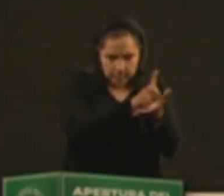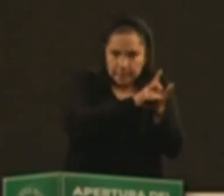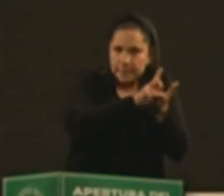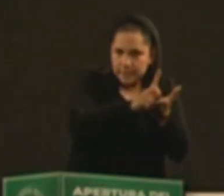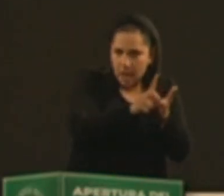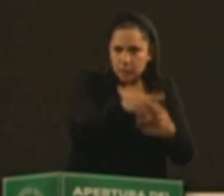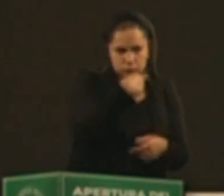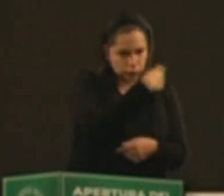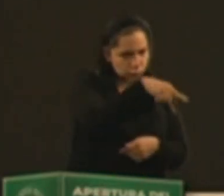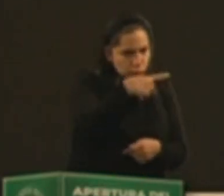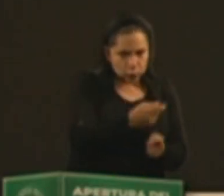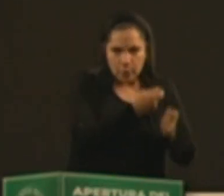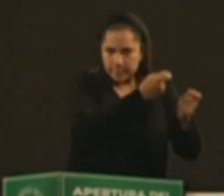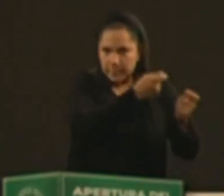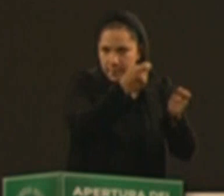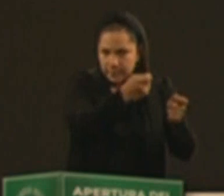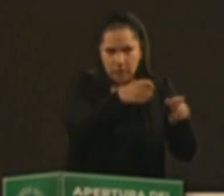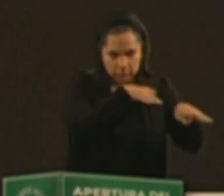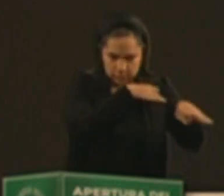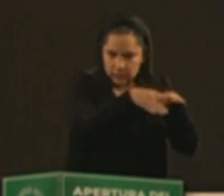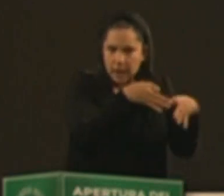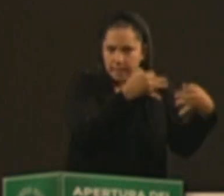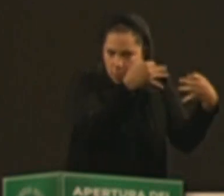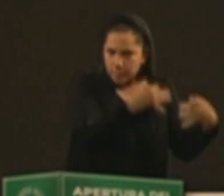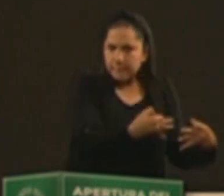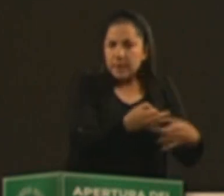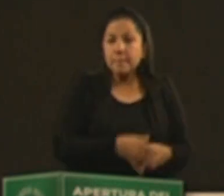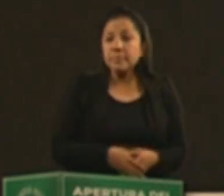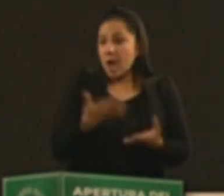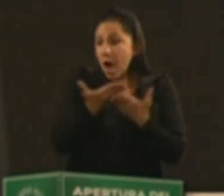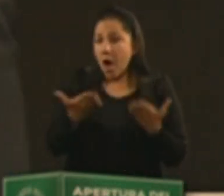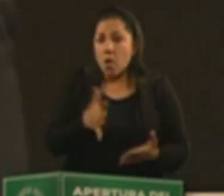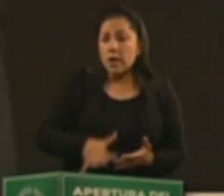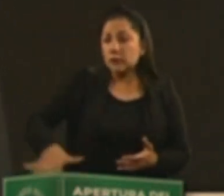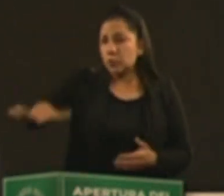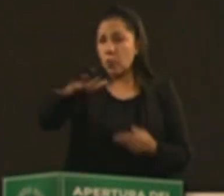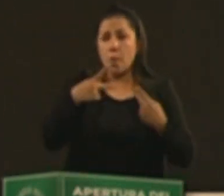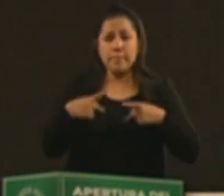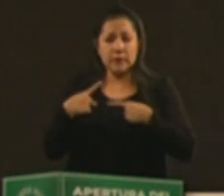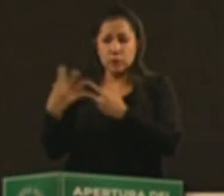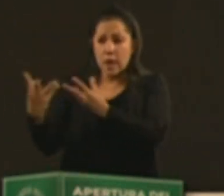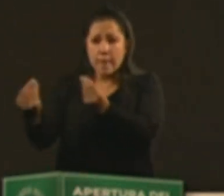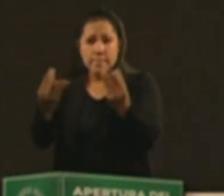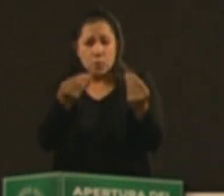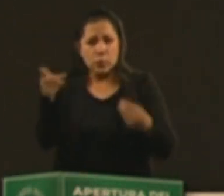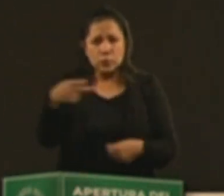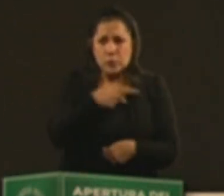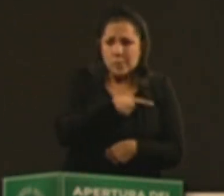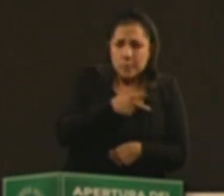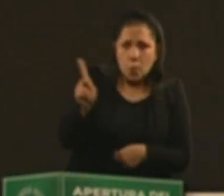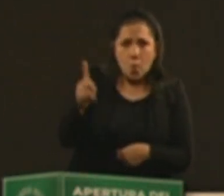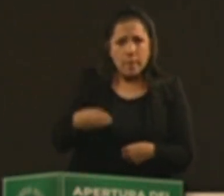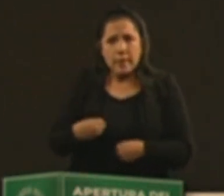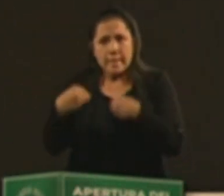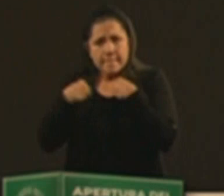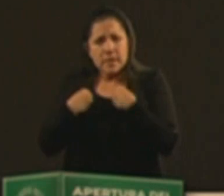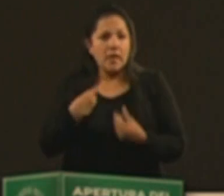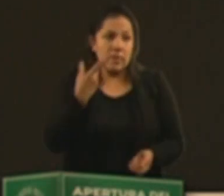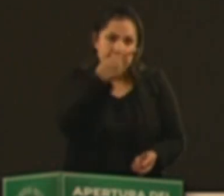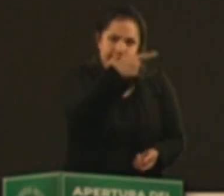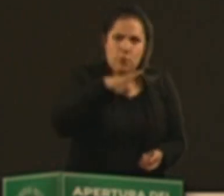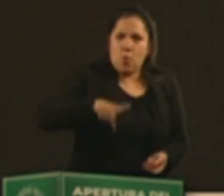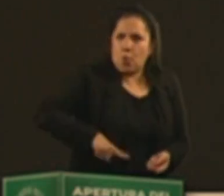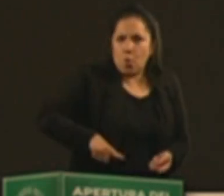en México viven en pobreza por la inacción de este gobierno, México tiene opción para salir adelante con un país